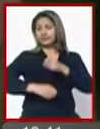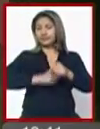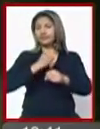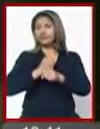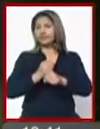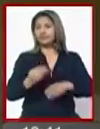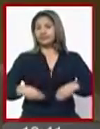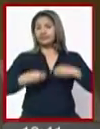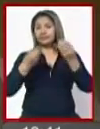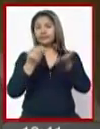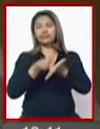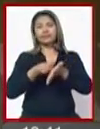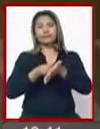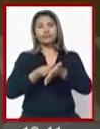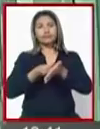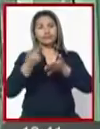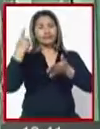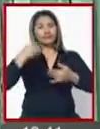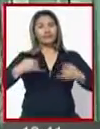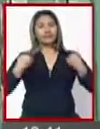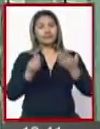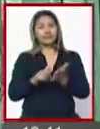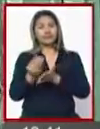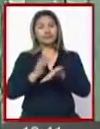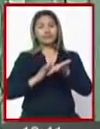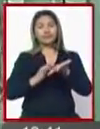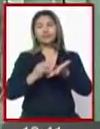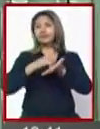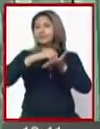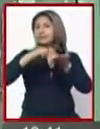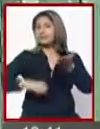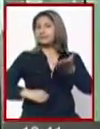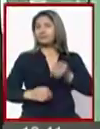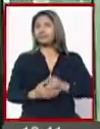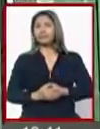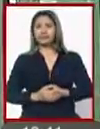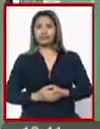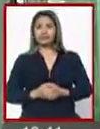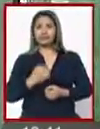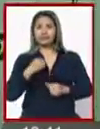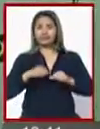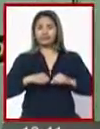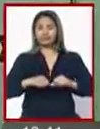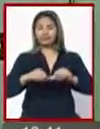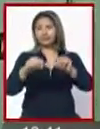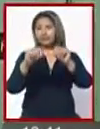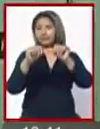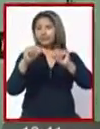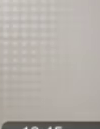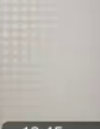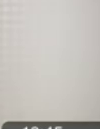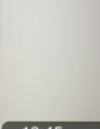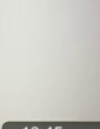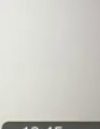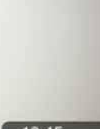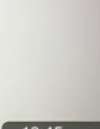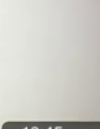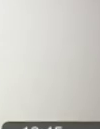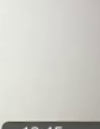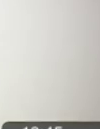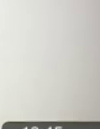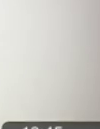años proporcionó el dinero para que la adolescente compre pastillas abortivas. El caso aún se encuentra en etapa de investigación.